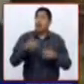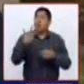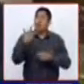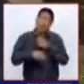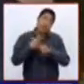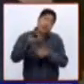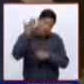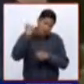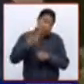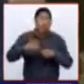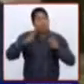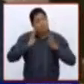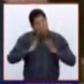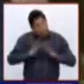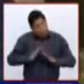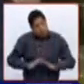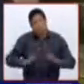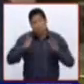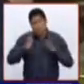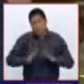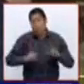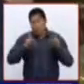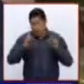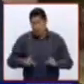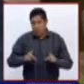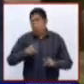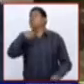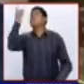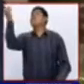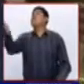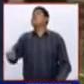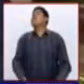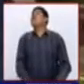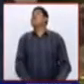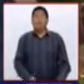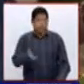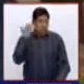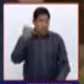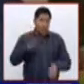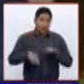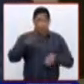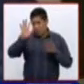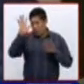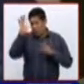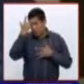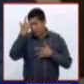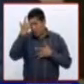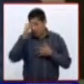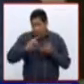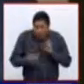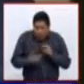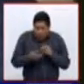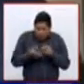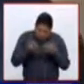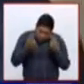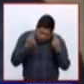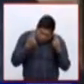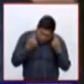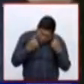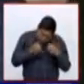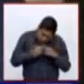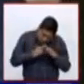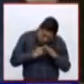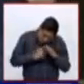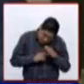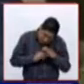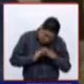3 años hubiera querido que se porte. Es una persona soberbia también. Tal vez la enfermedad nos ha hecho ser más